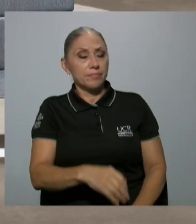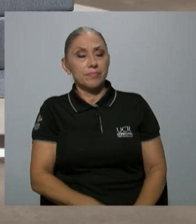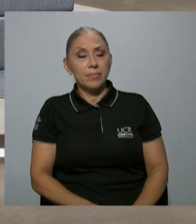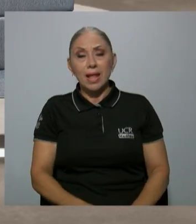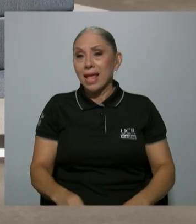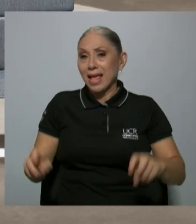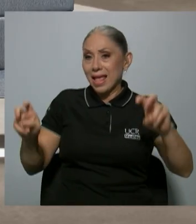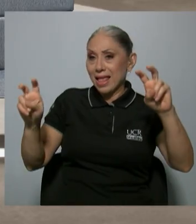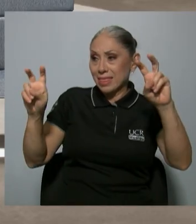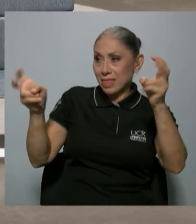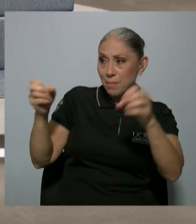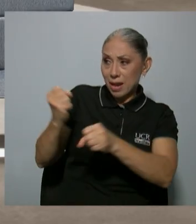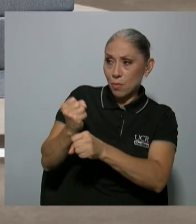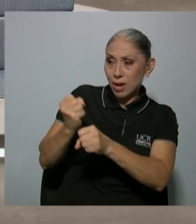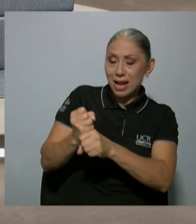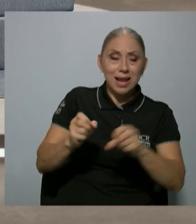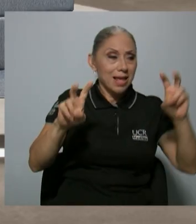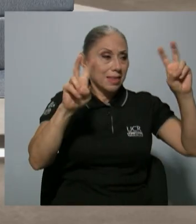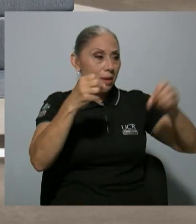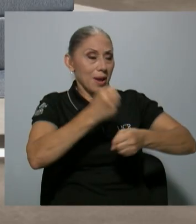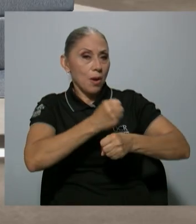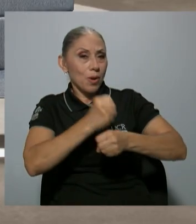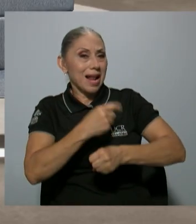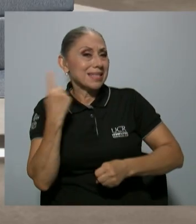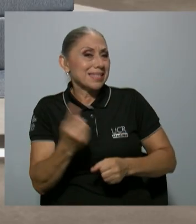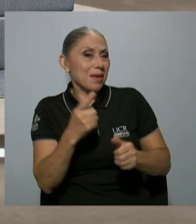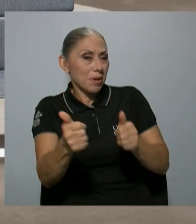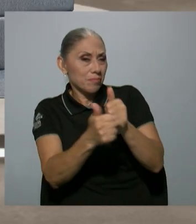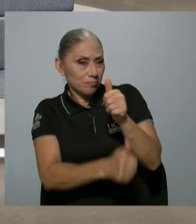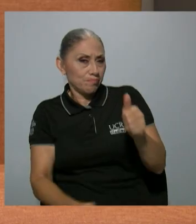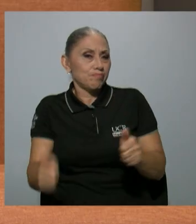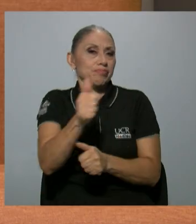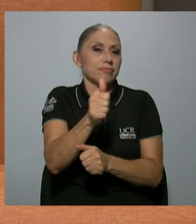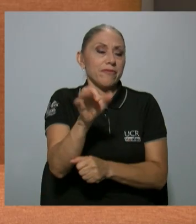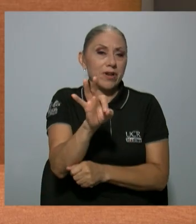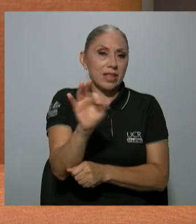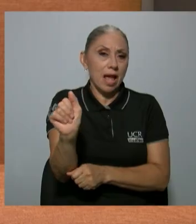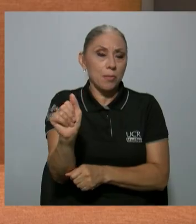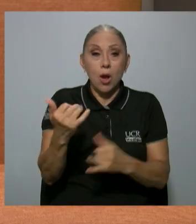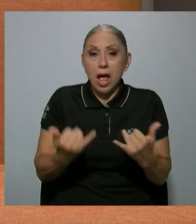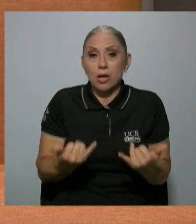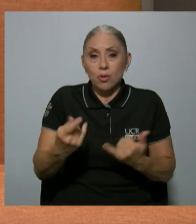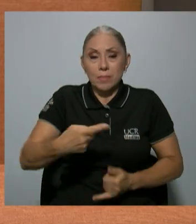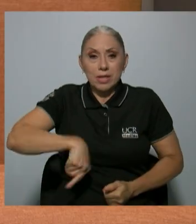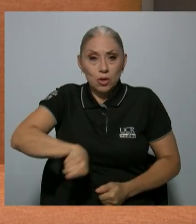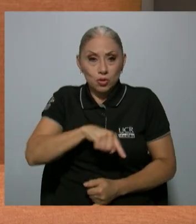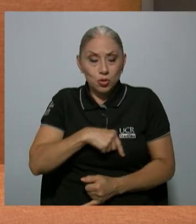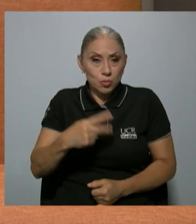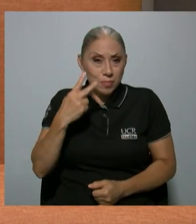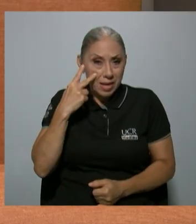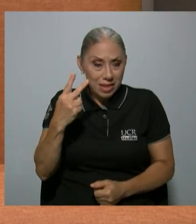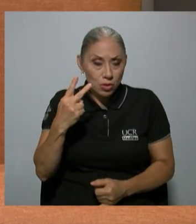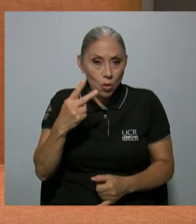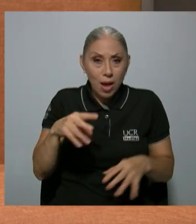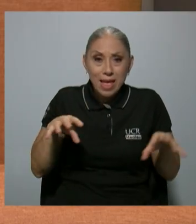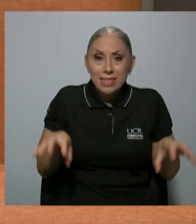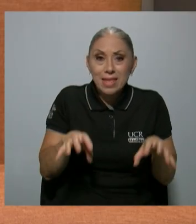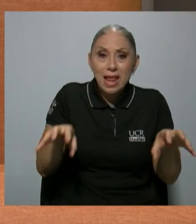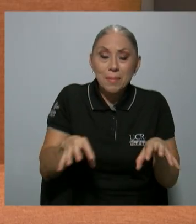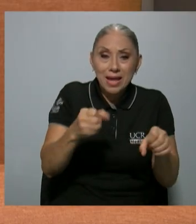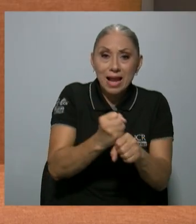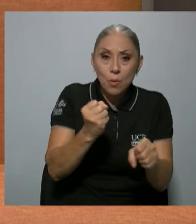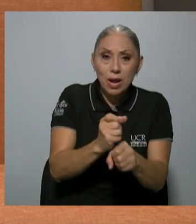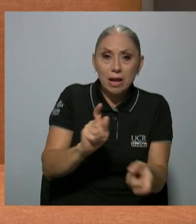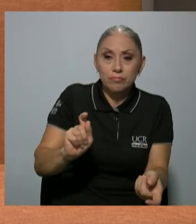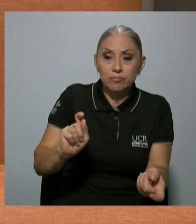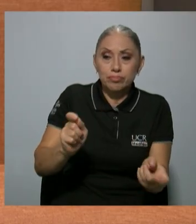tema laboral siempre va a ser prioridad para el Frente Amplio. Actualmente estamos viendo una transición de la dinámica laboral por las nuevas tecnologías